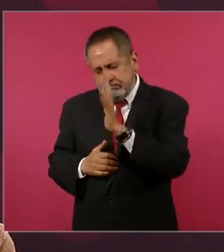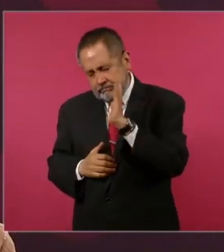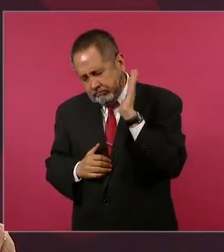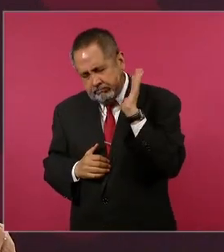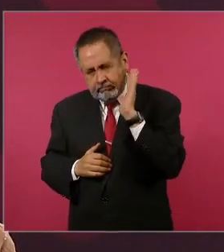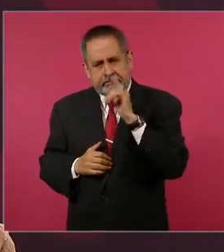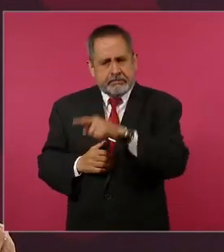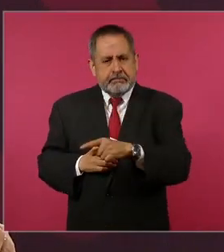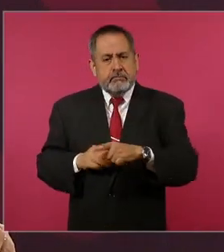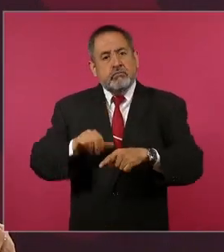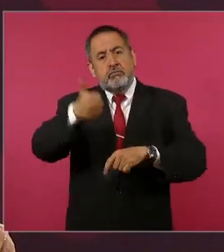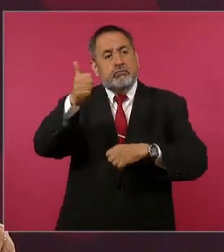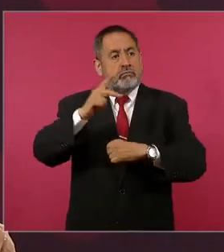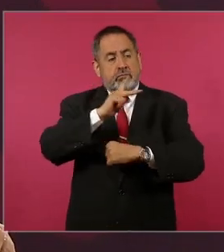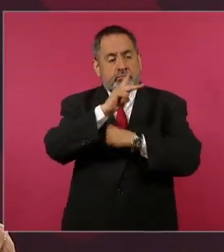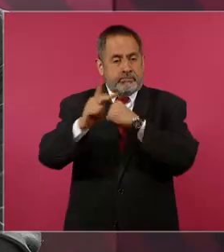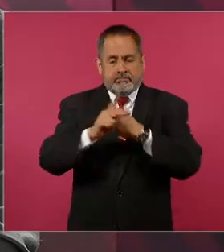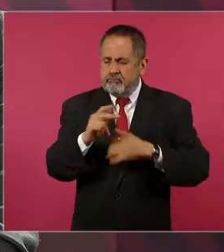jefes de Estado,